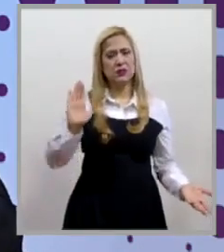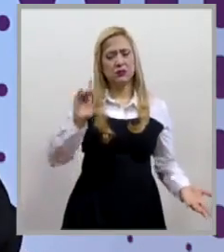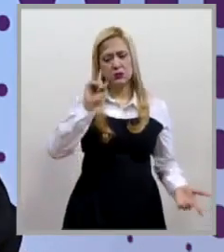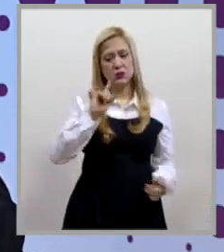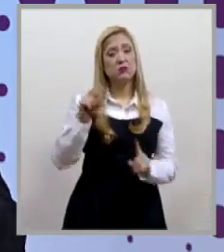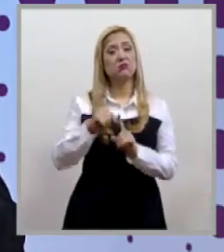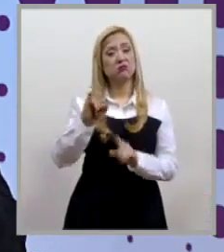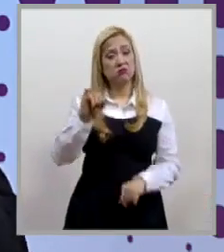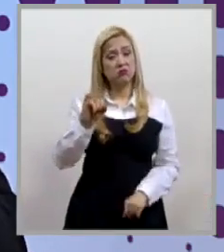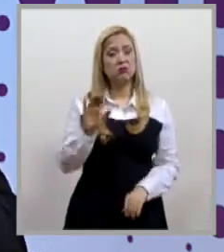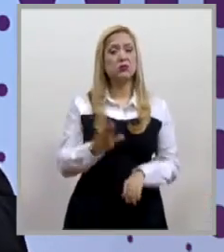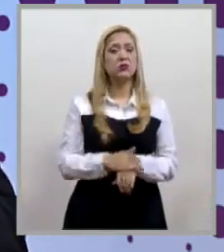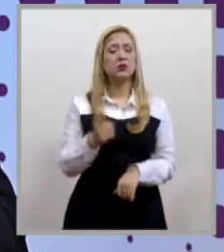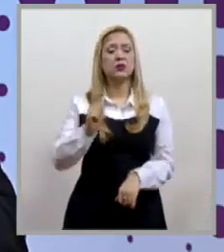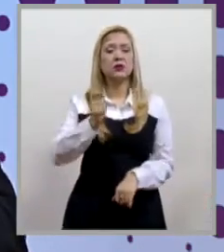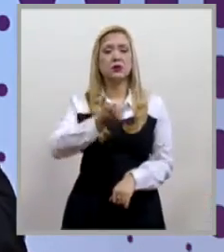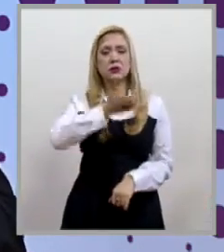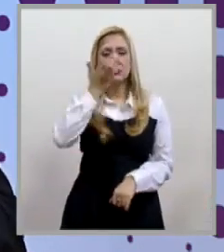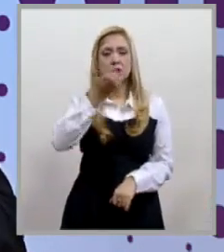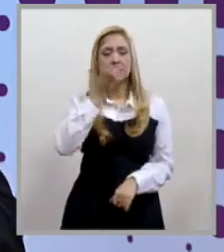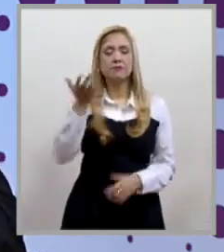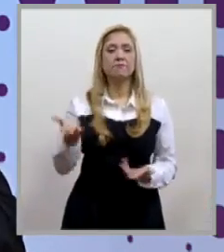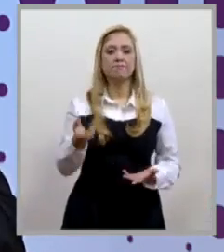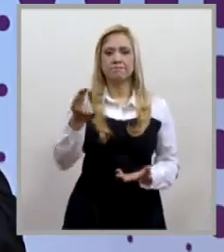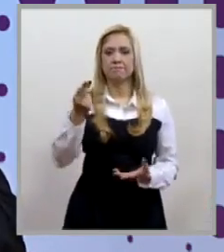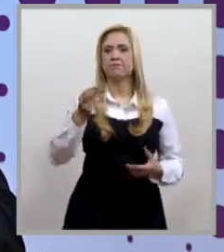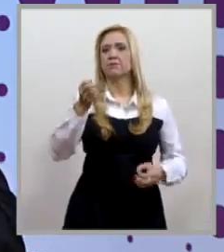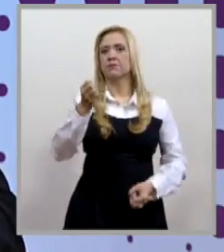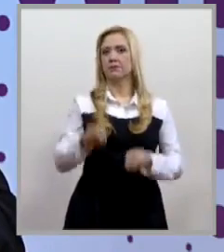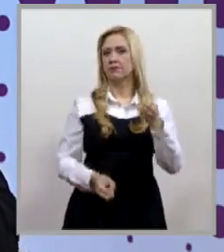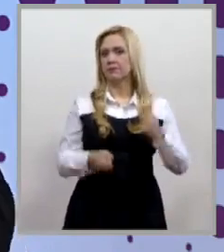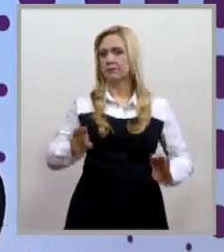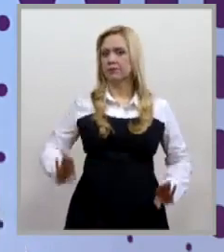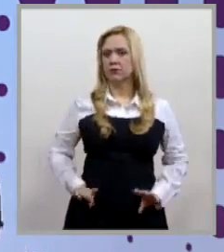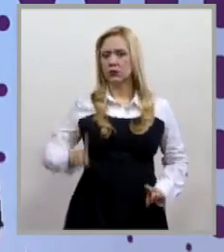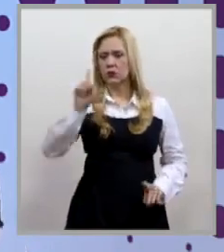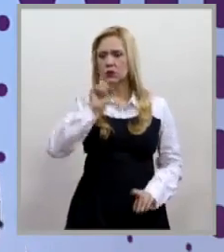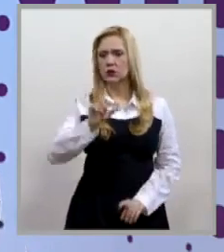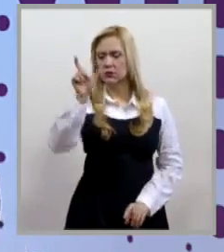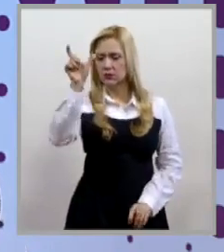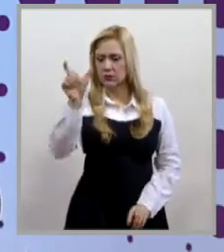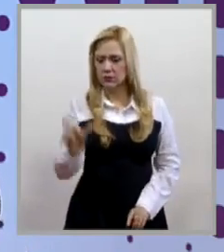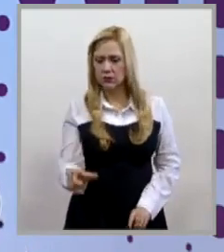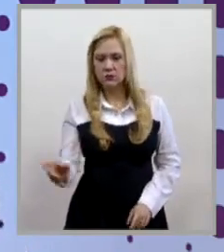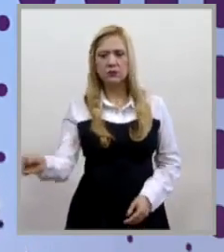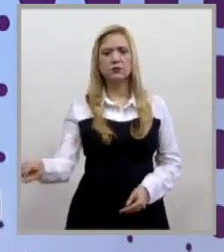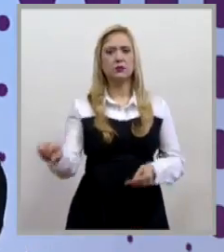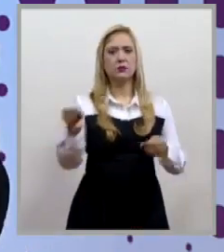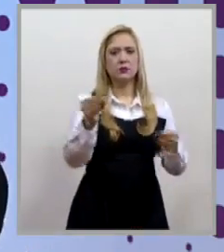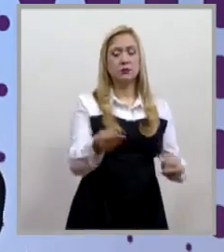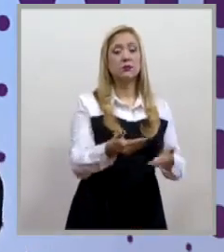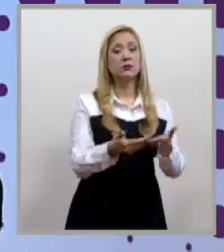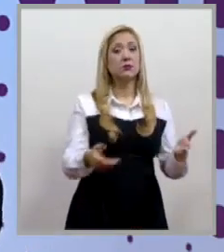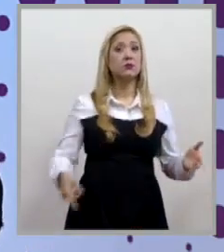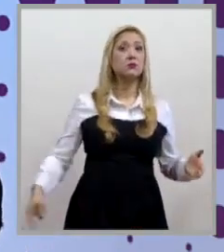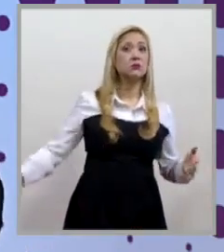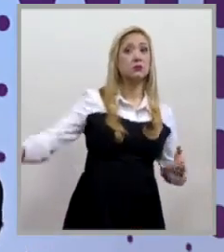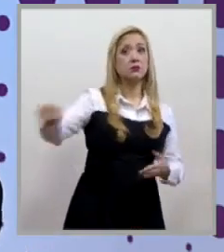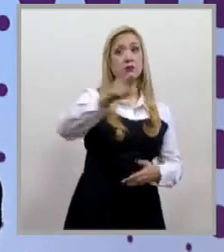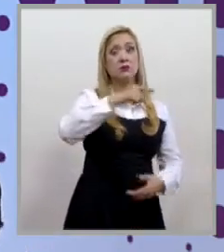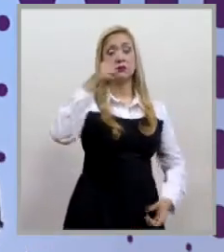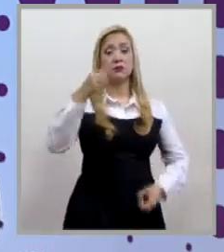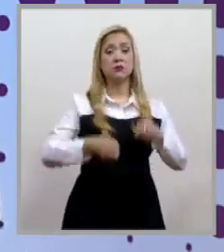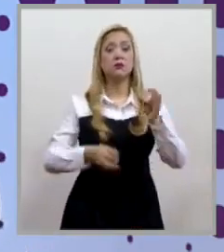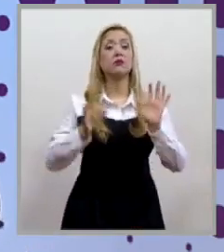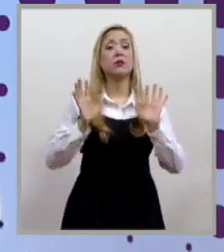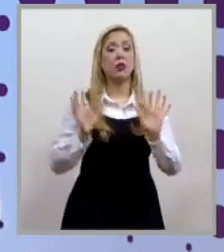esta metodología de juzgar con perspectiva de género, que se ha introducido en todos los órganos de impartición de